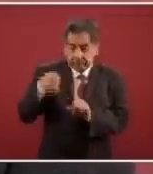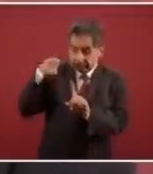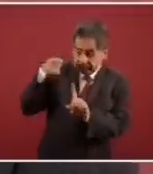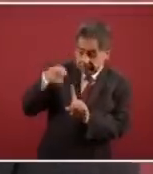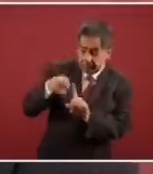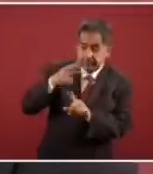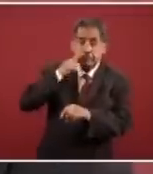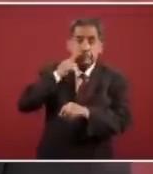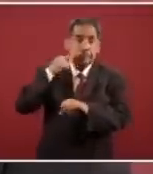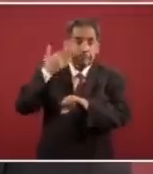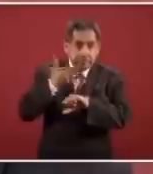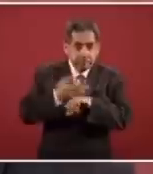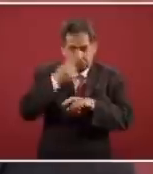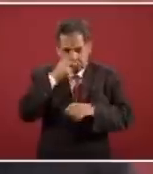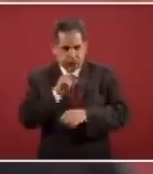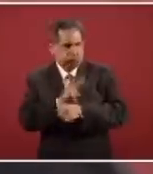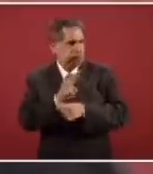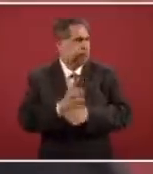responsables de la seguridad